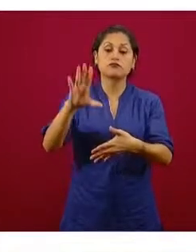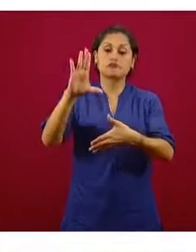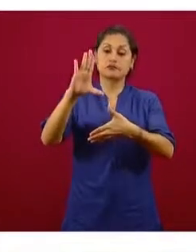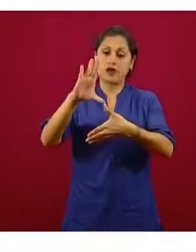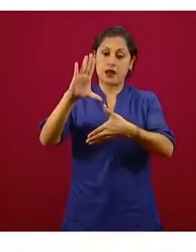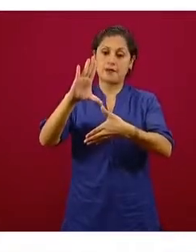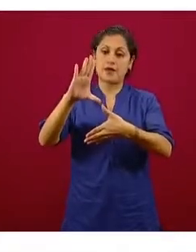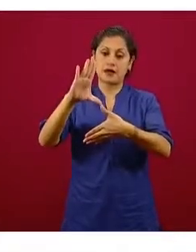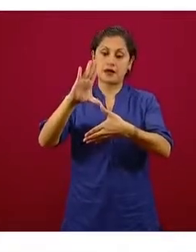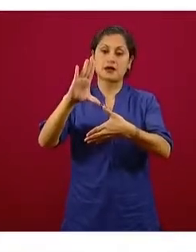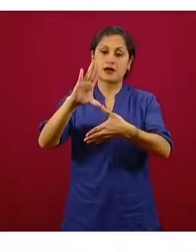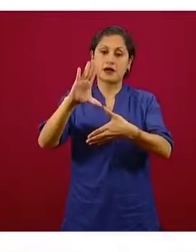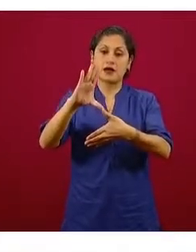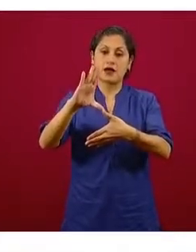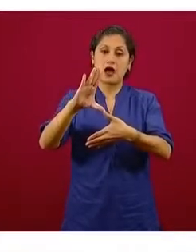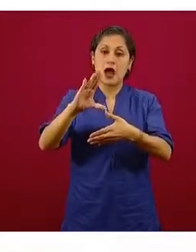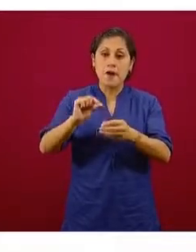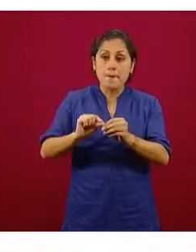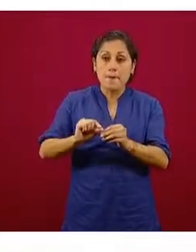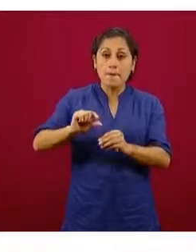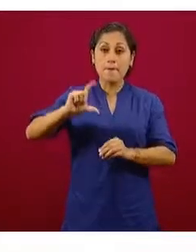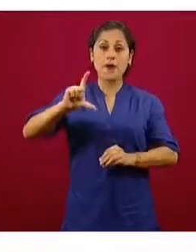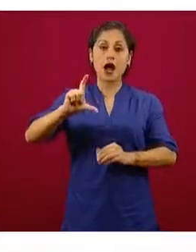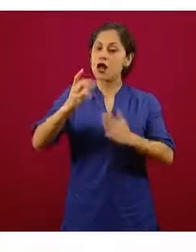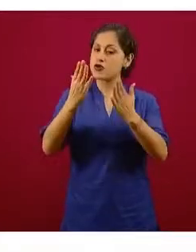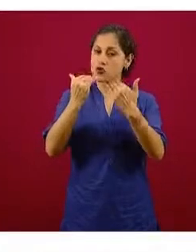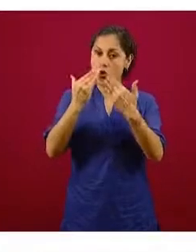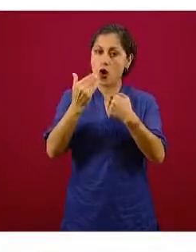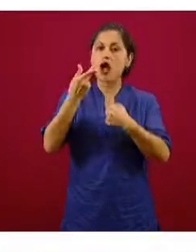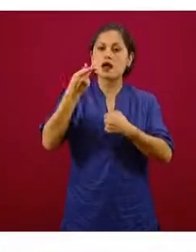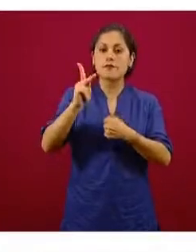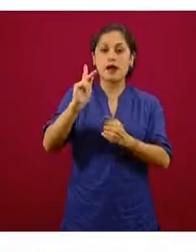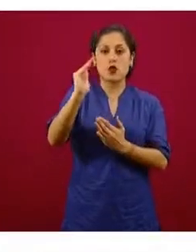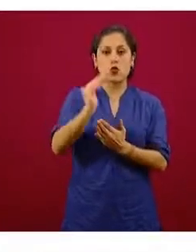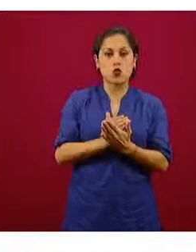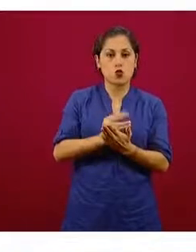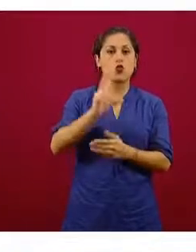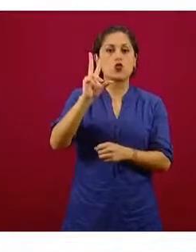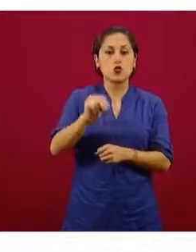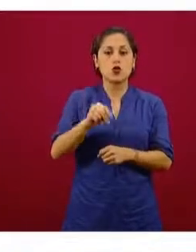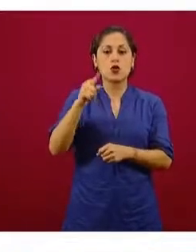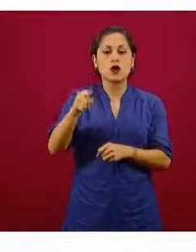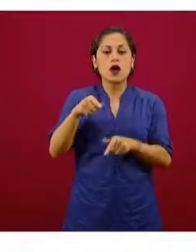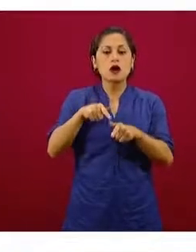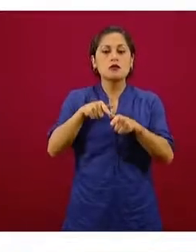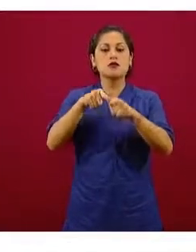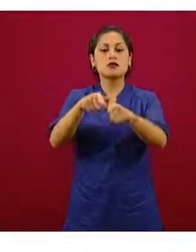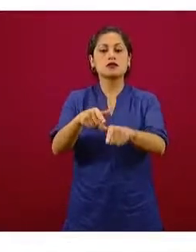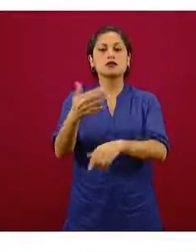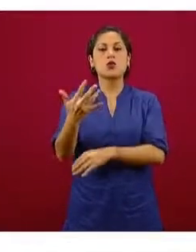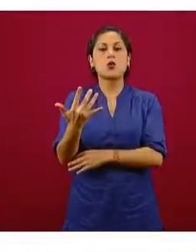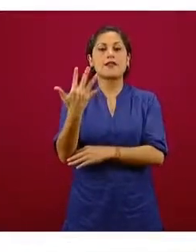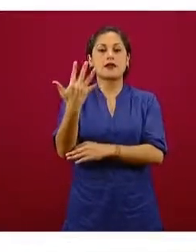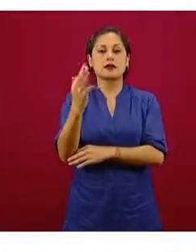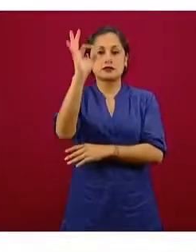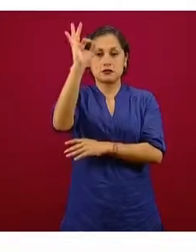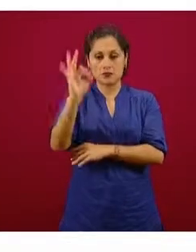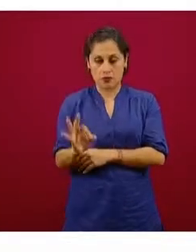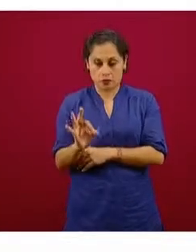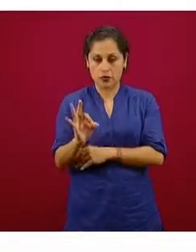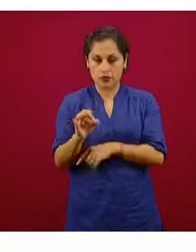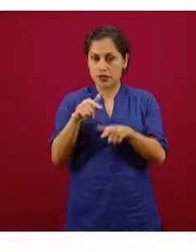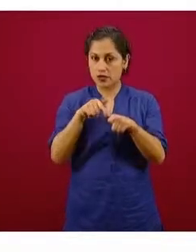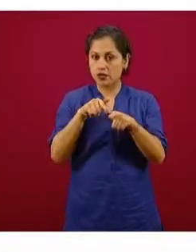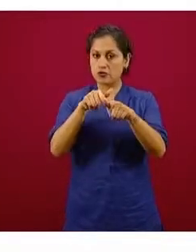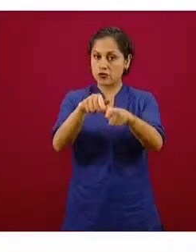habido un incremento, pero tampoco ha habido un descenso. Se ha mantenido alrededor del 55% de la carga concentrada de